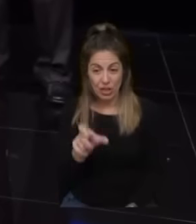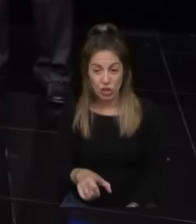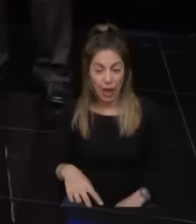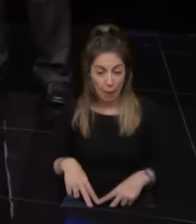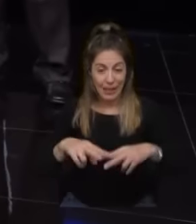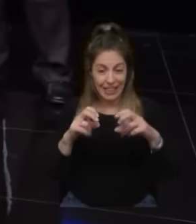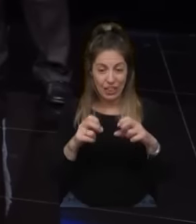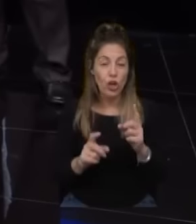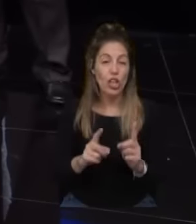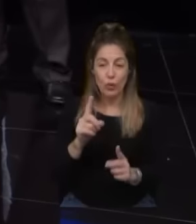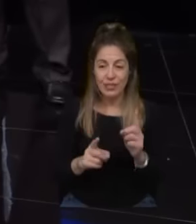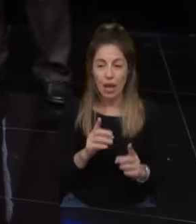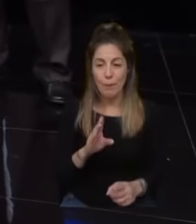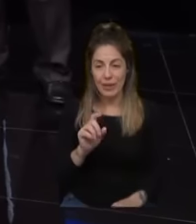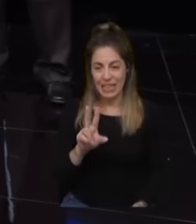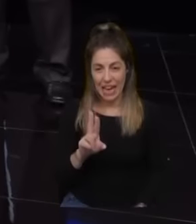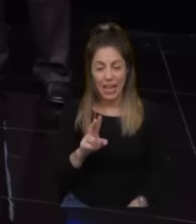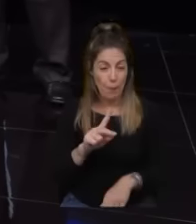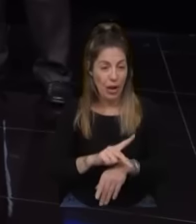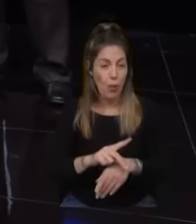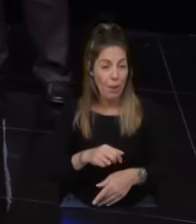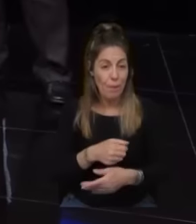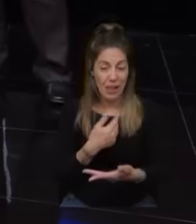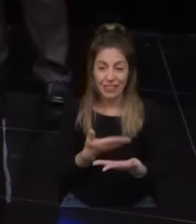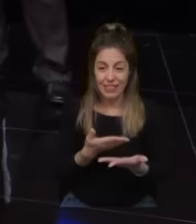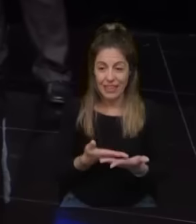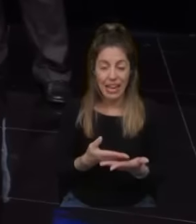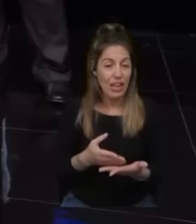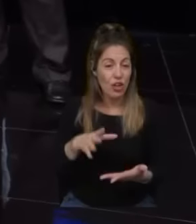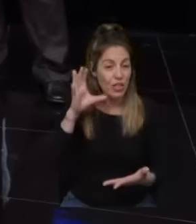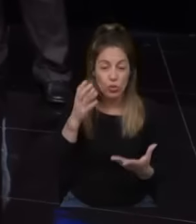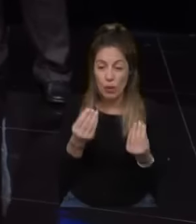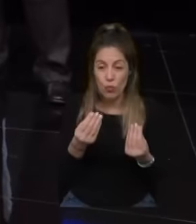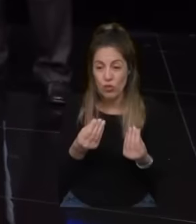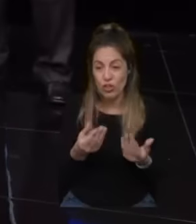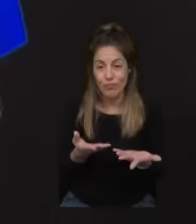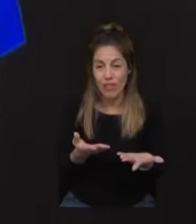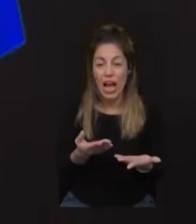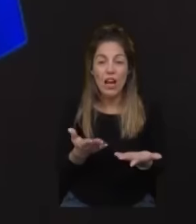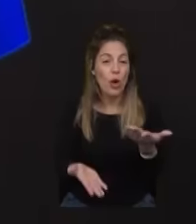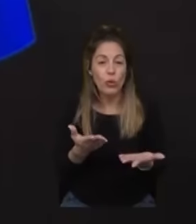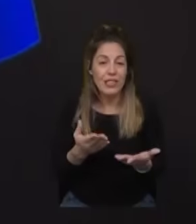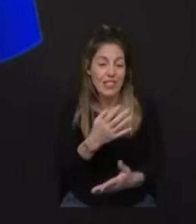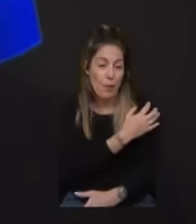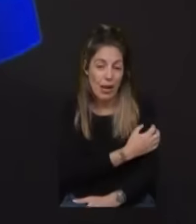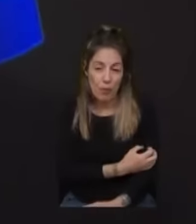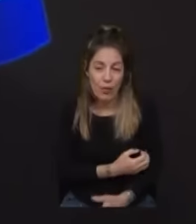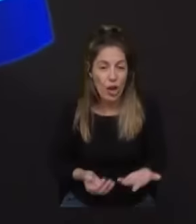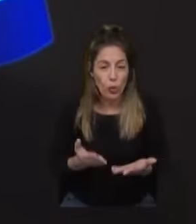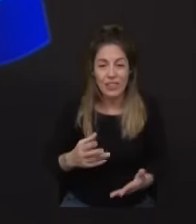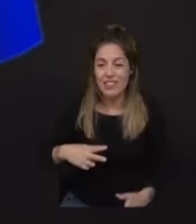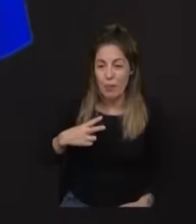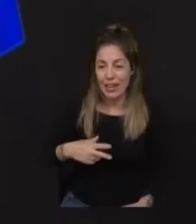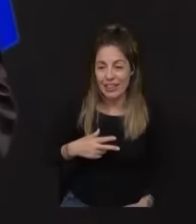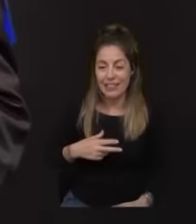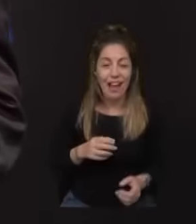criminólogo de la Universidad del Pilar en Paraguay, plantea algo que se escucha mucho en la cotidiana. Hay una justicia para pobres, otras ricos, las cárceles están llenas